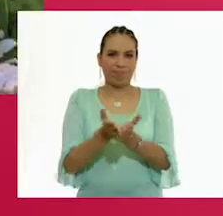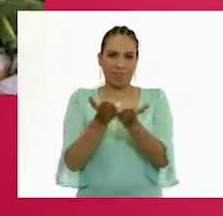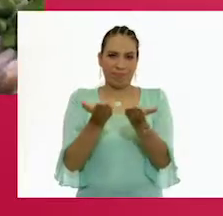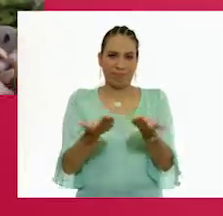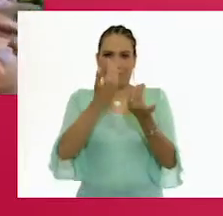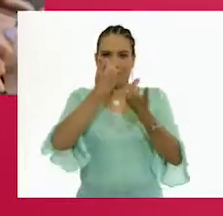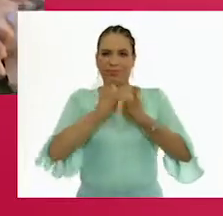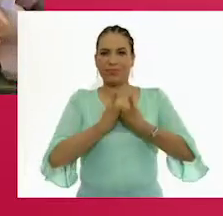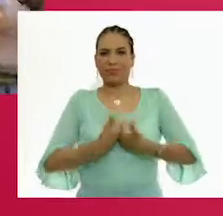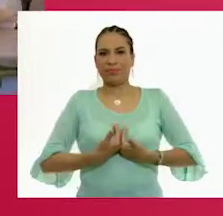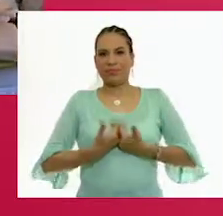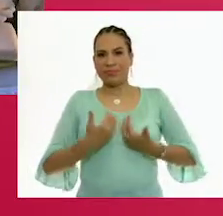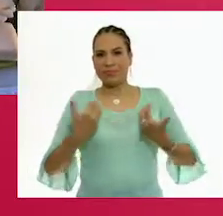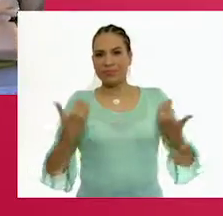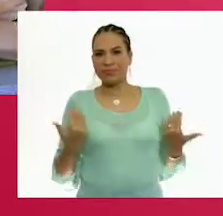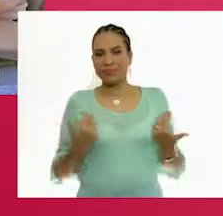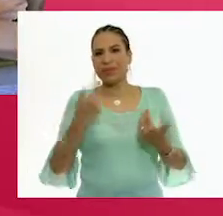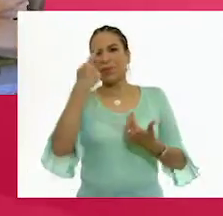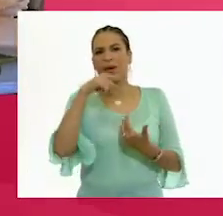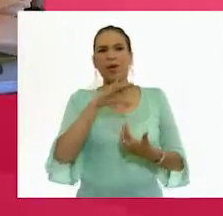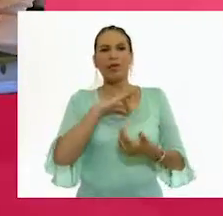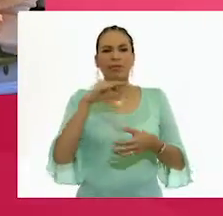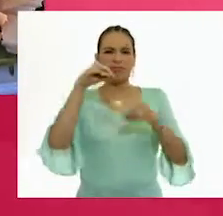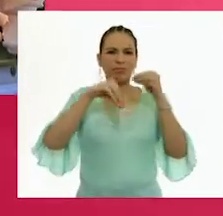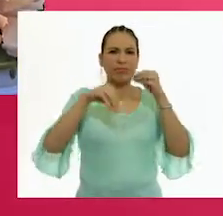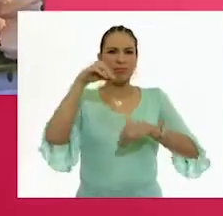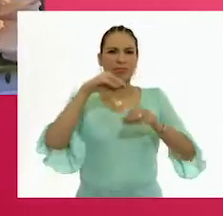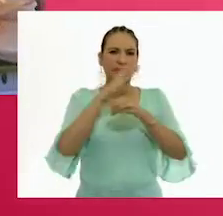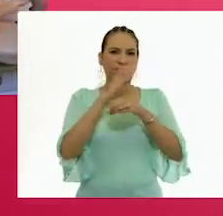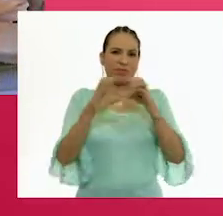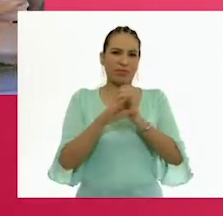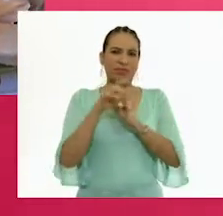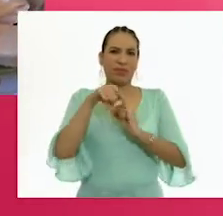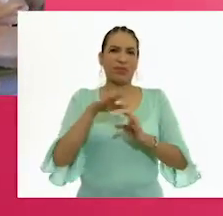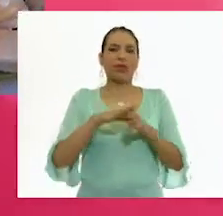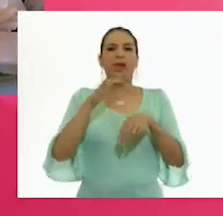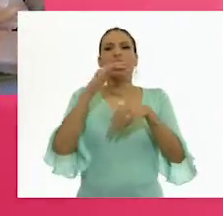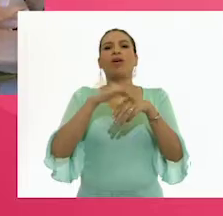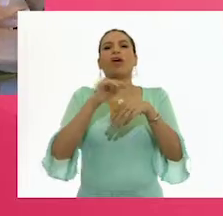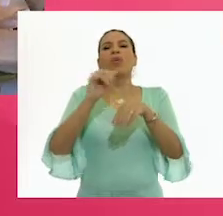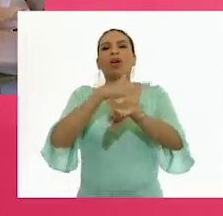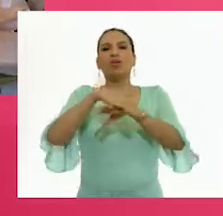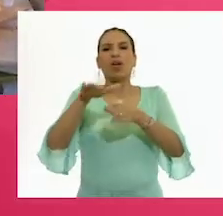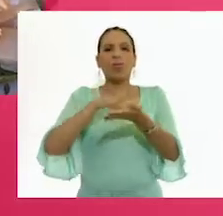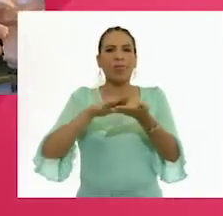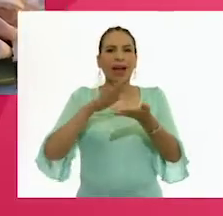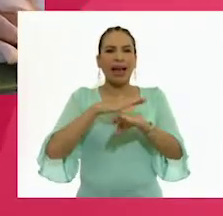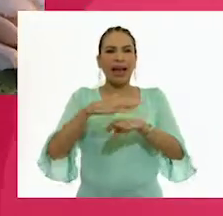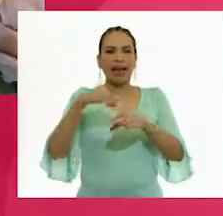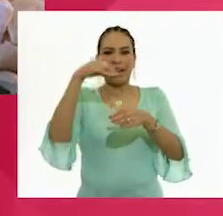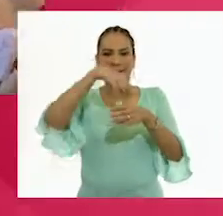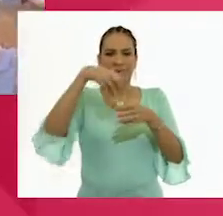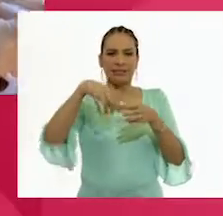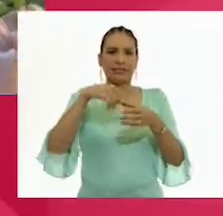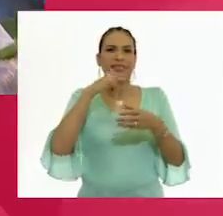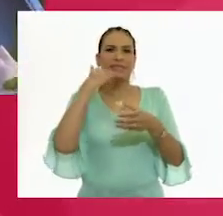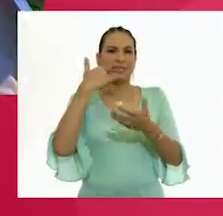mitad para poder ponerle los ingredientes que son los nopales, los cueritos, pero antes de eso hay que